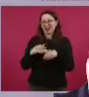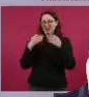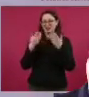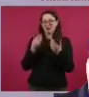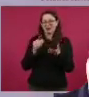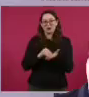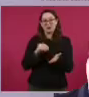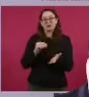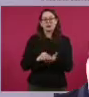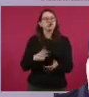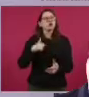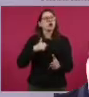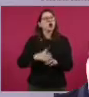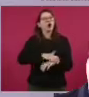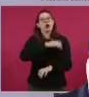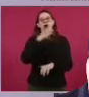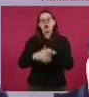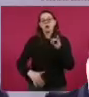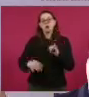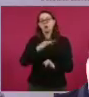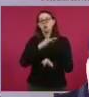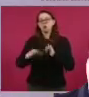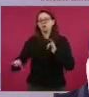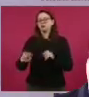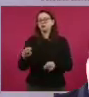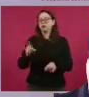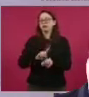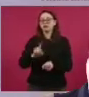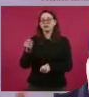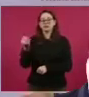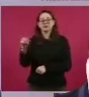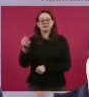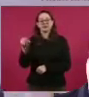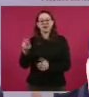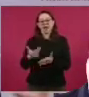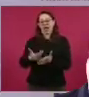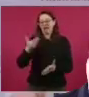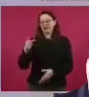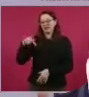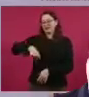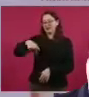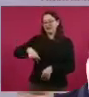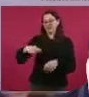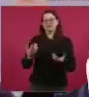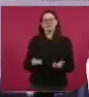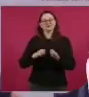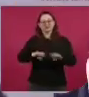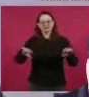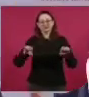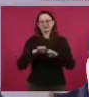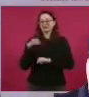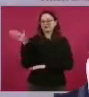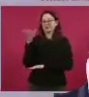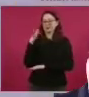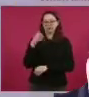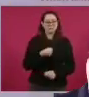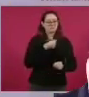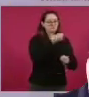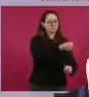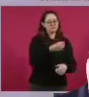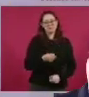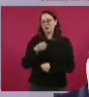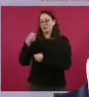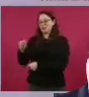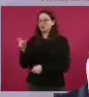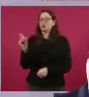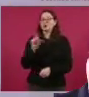hasta finales de septiembre, entonces aquí les voy a abanderar y aquí les voy a recibir